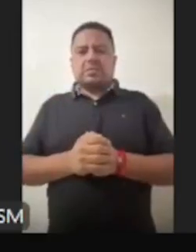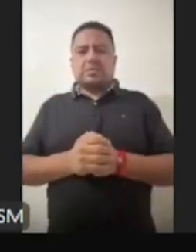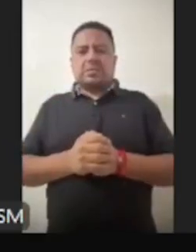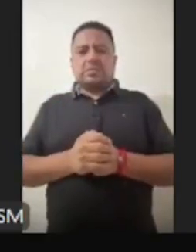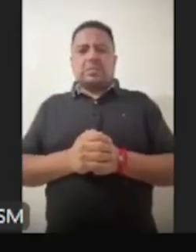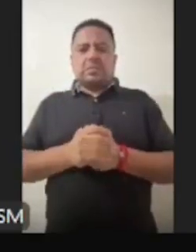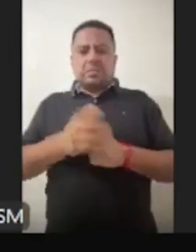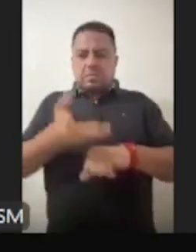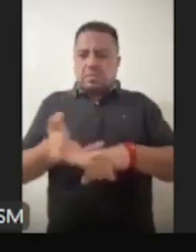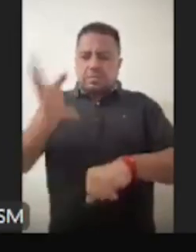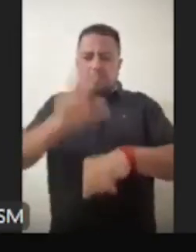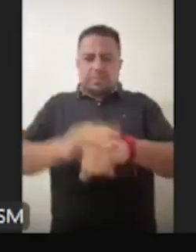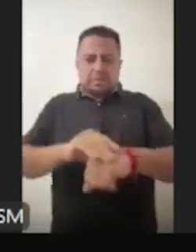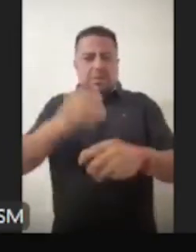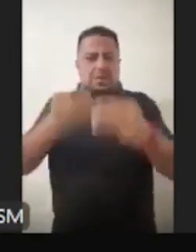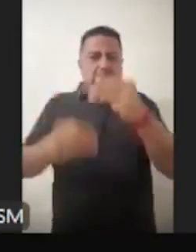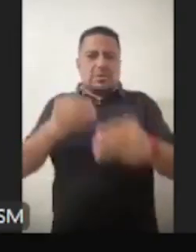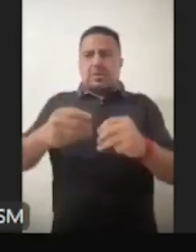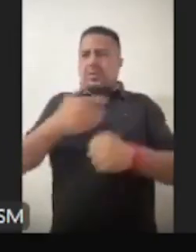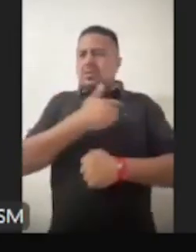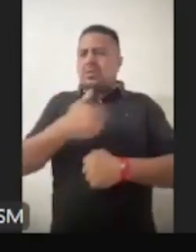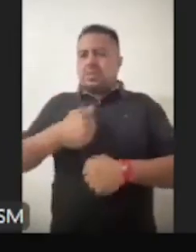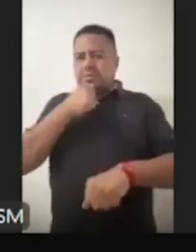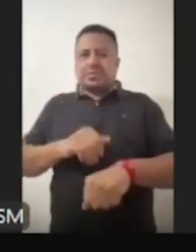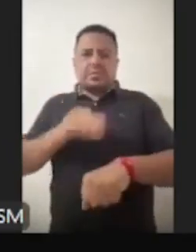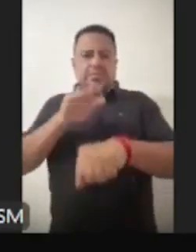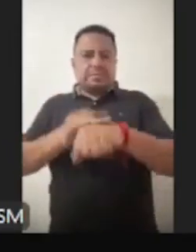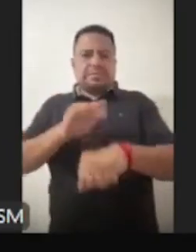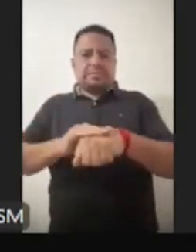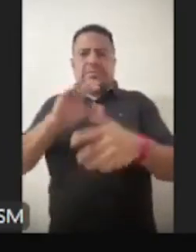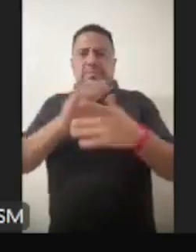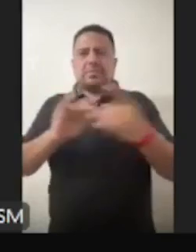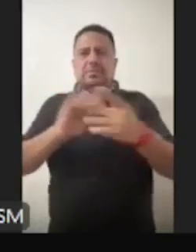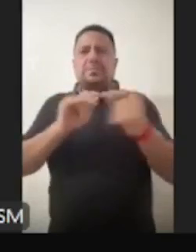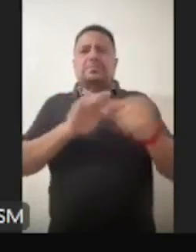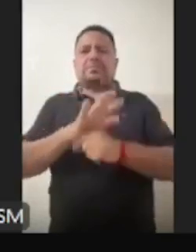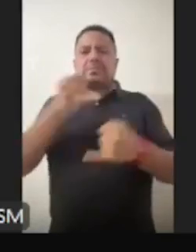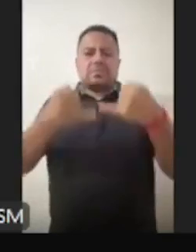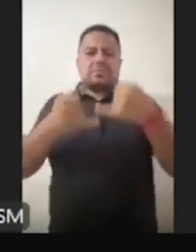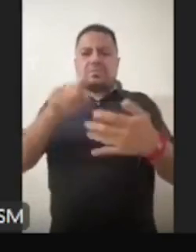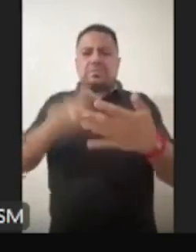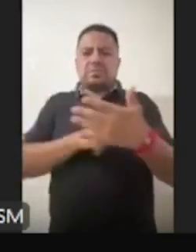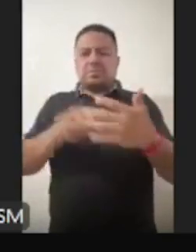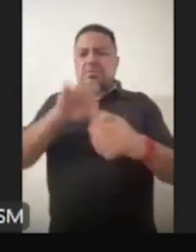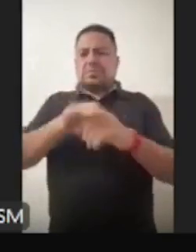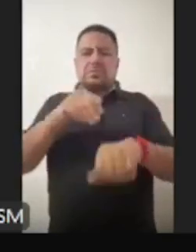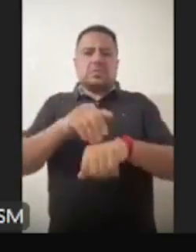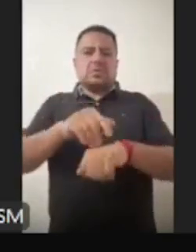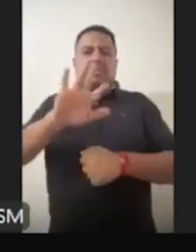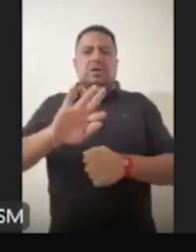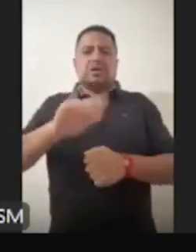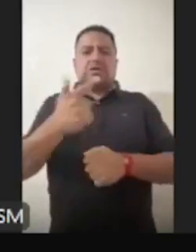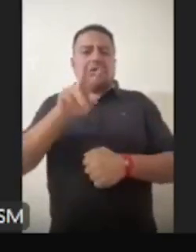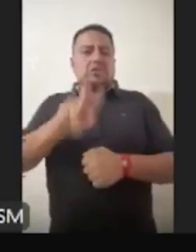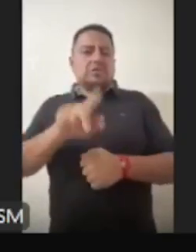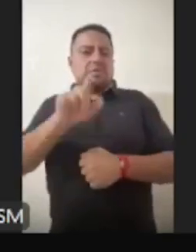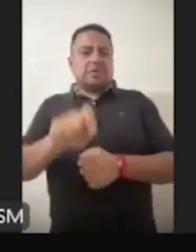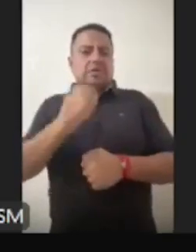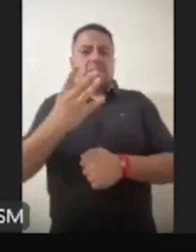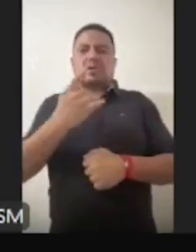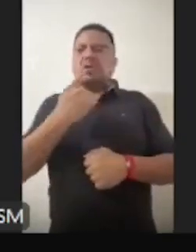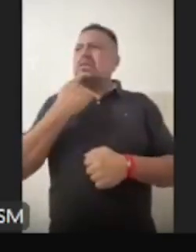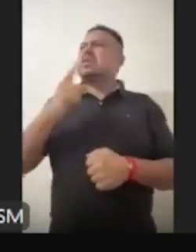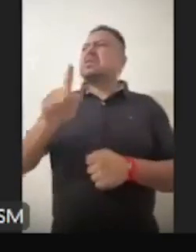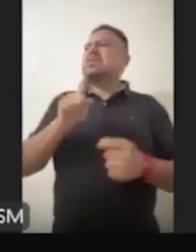Con su autorización, magistrada presidenta, de cuenta con el proyecto de acuerdo plenario relativo al Juicio Electoral Ciudadano 47 del 2024, interpuesto